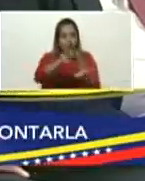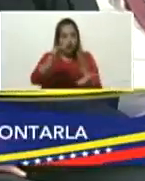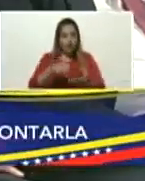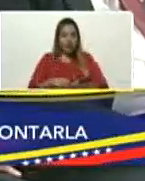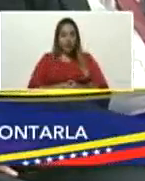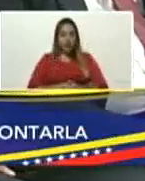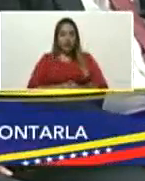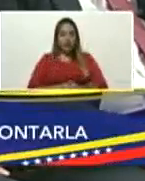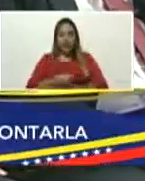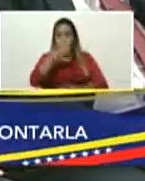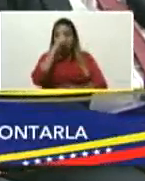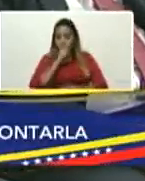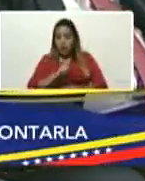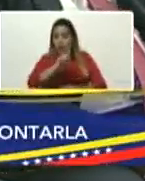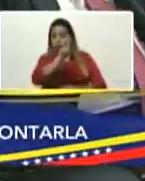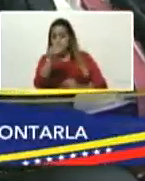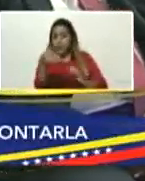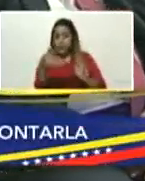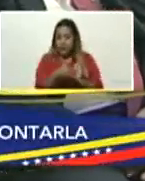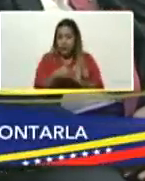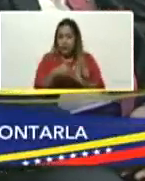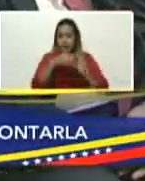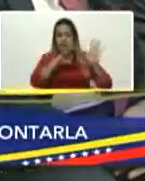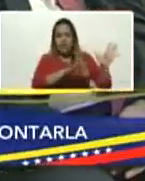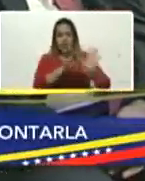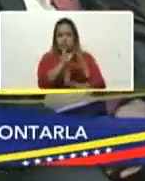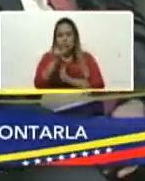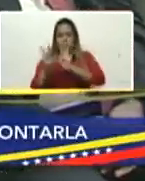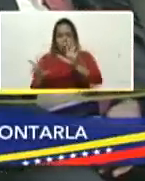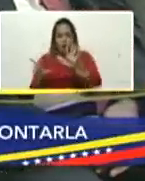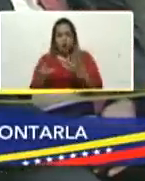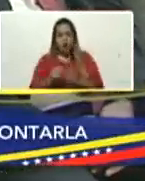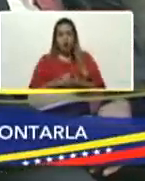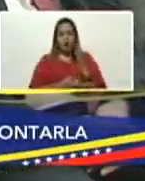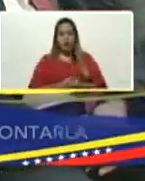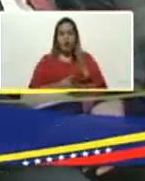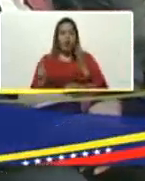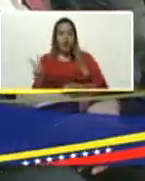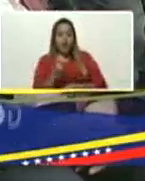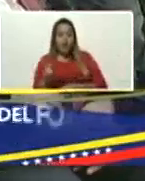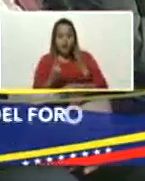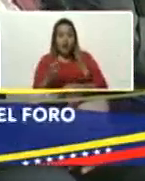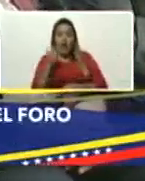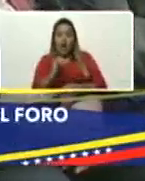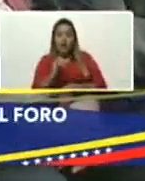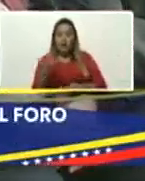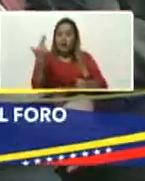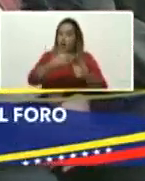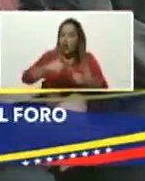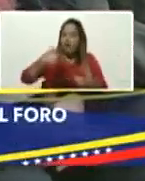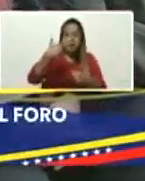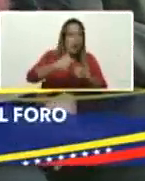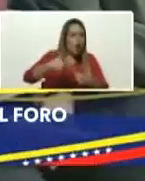Y desde el año 1908, Venezuela lo que ha hecho es producir petróleo.